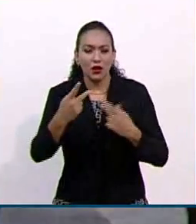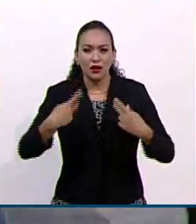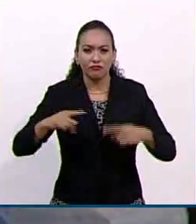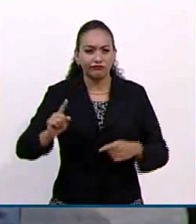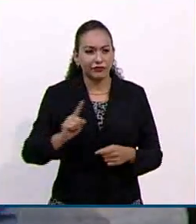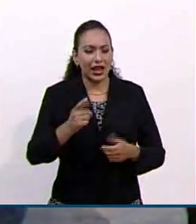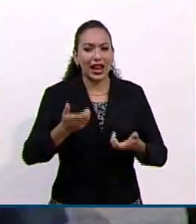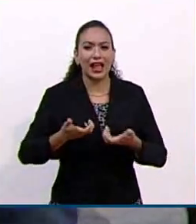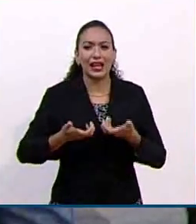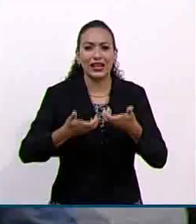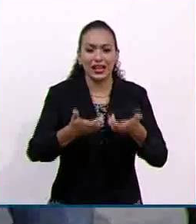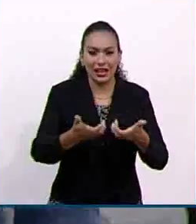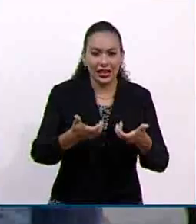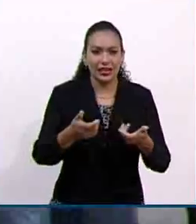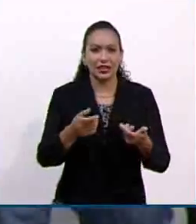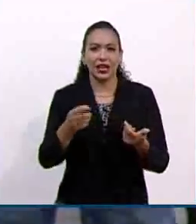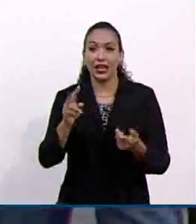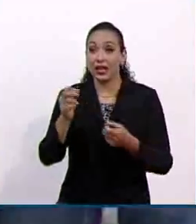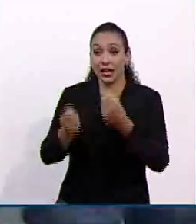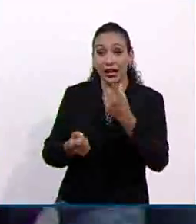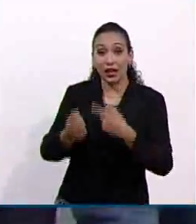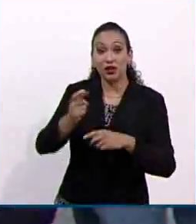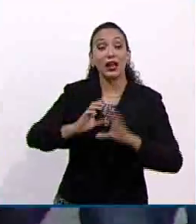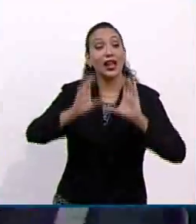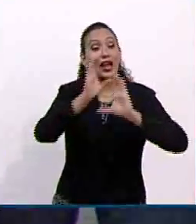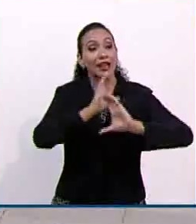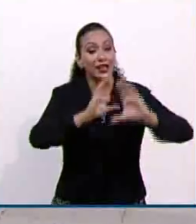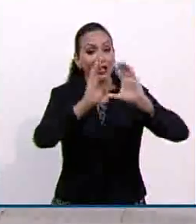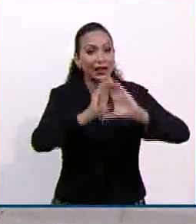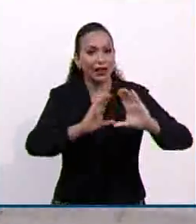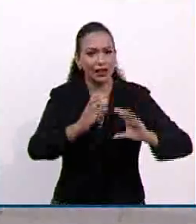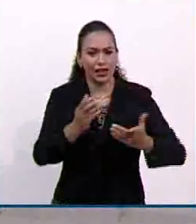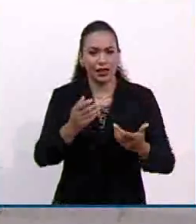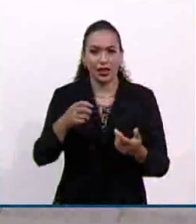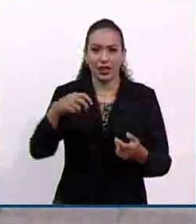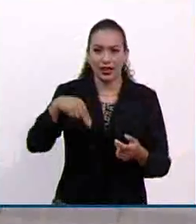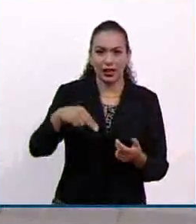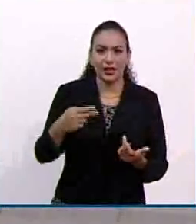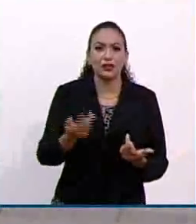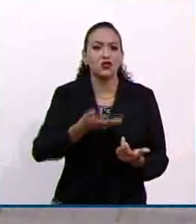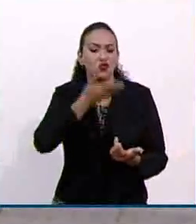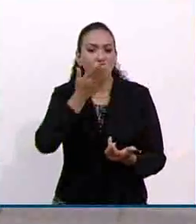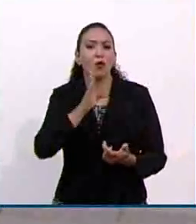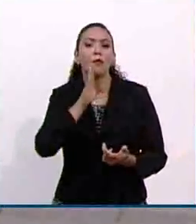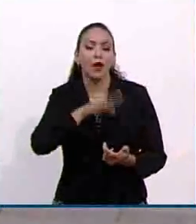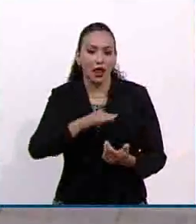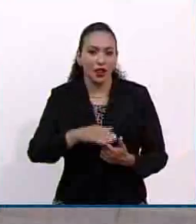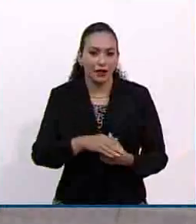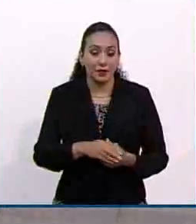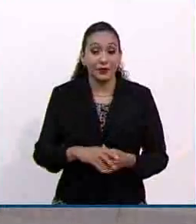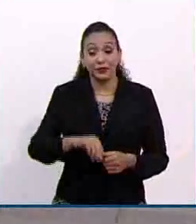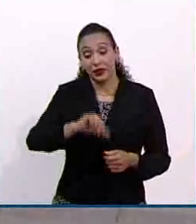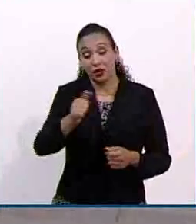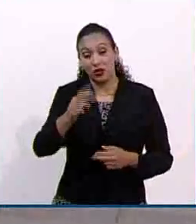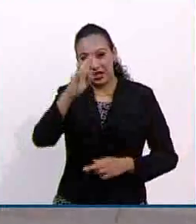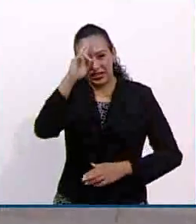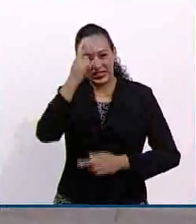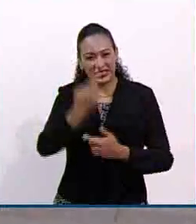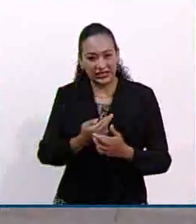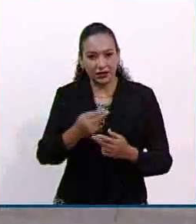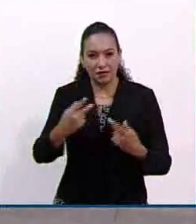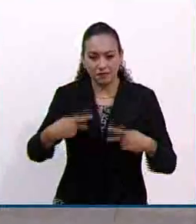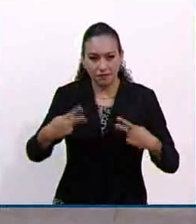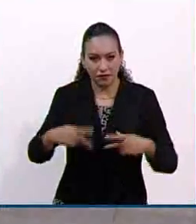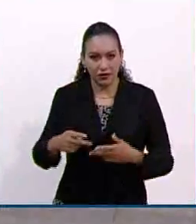pública, faltas a la moral y por cantar canciones que atentaban contra las buenas costumbres, mismas que daban un amplio margen